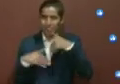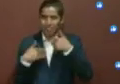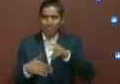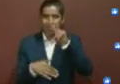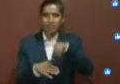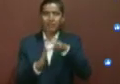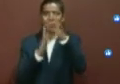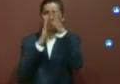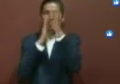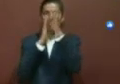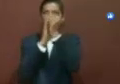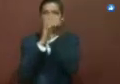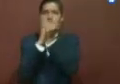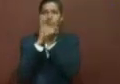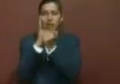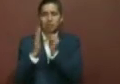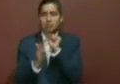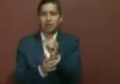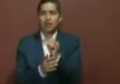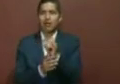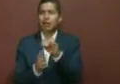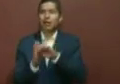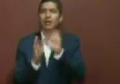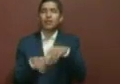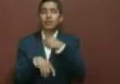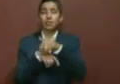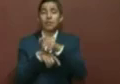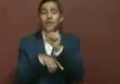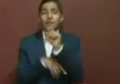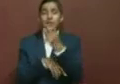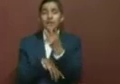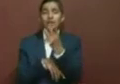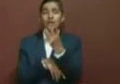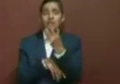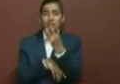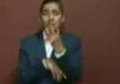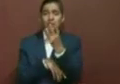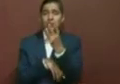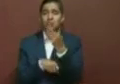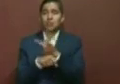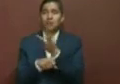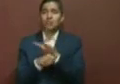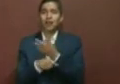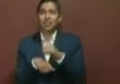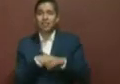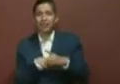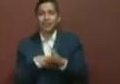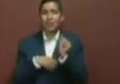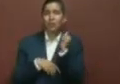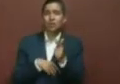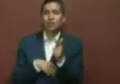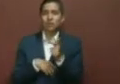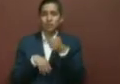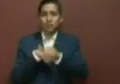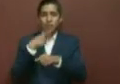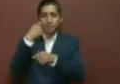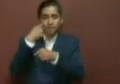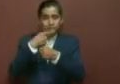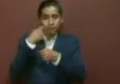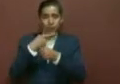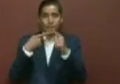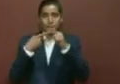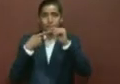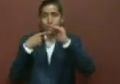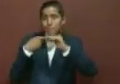Han bajado, por ejemplo, estamos en el número 23 en la incidencia de delitos. El número 1, el que tiene